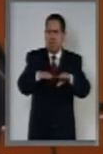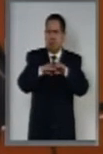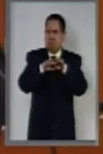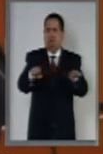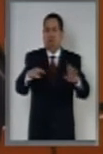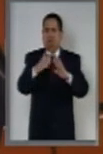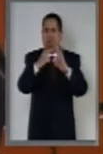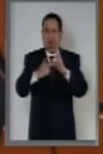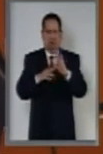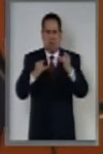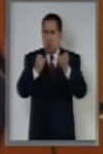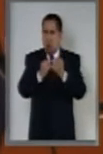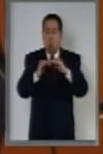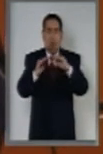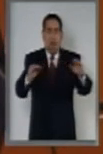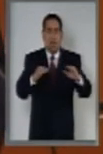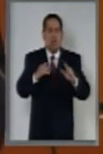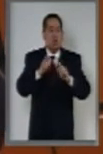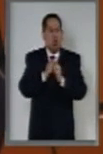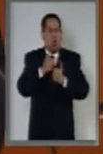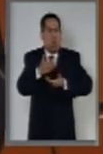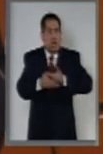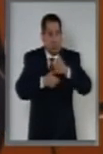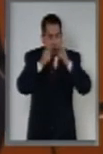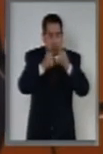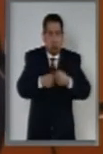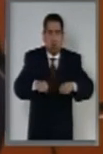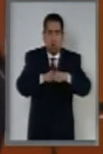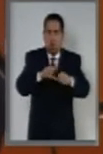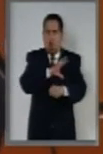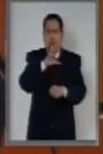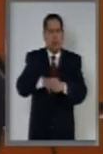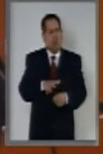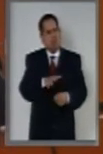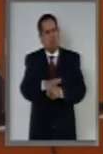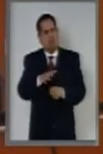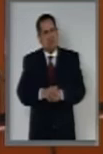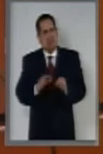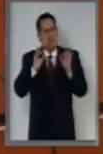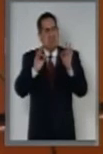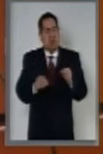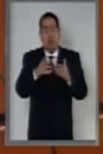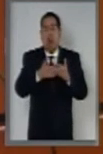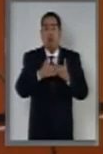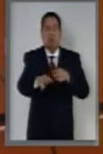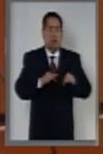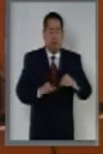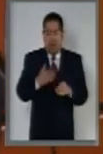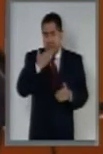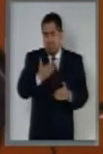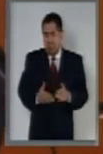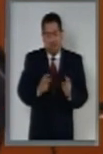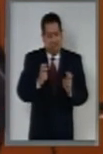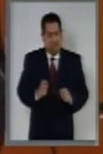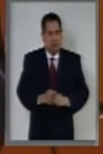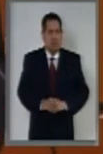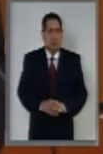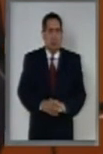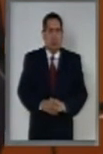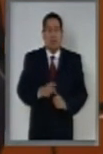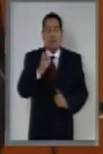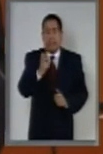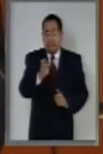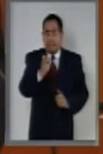de prestaciones sociales para que tengan plena certeza en el desempeño de sus funciones. De